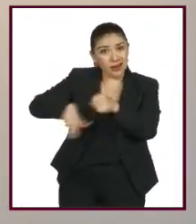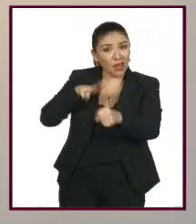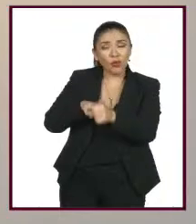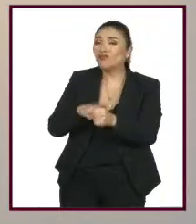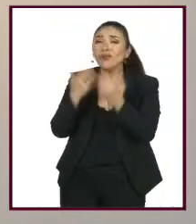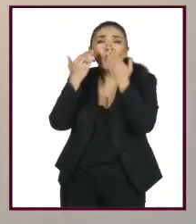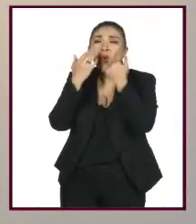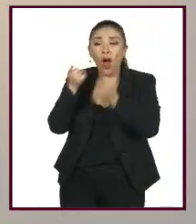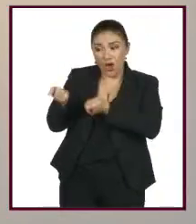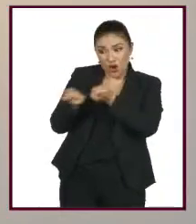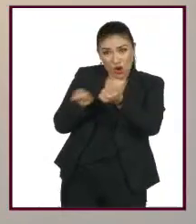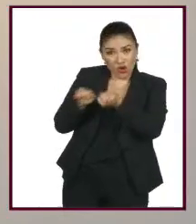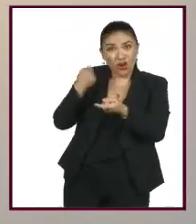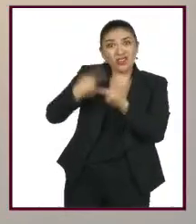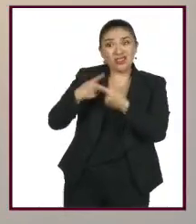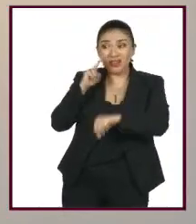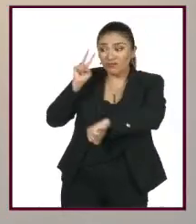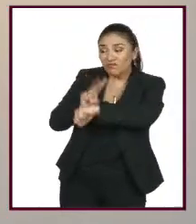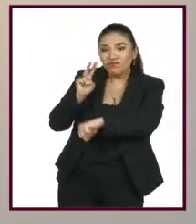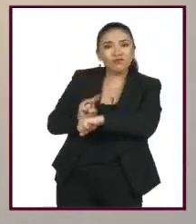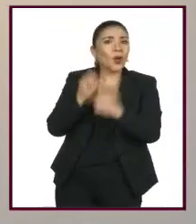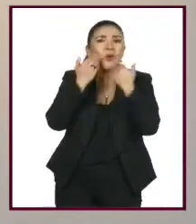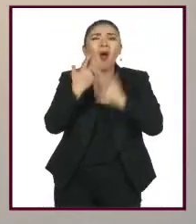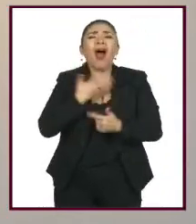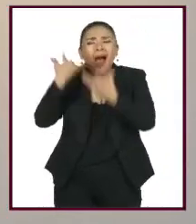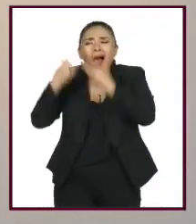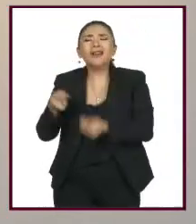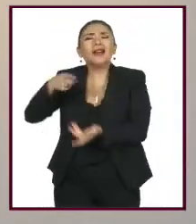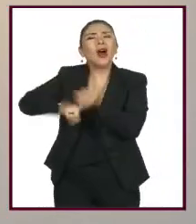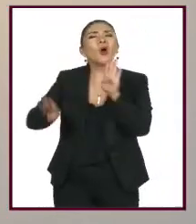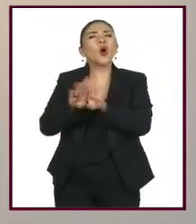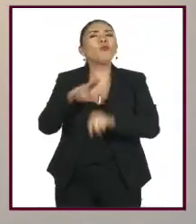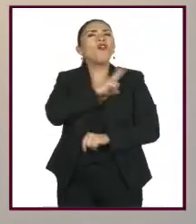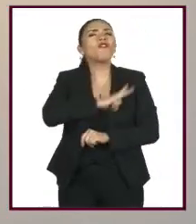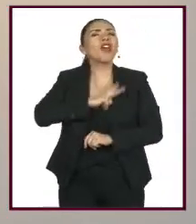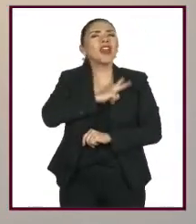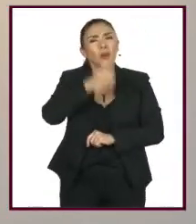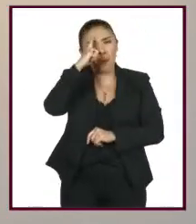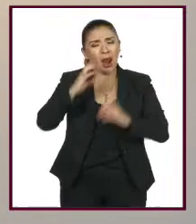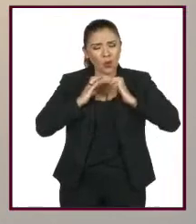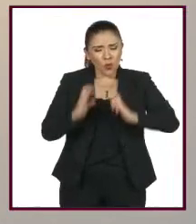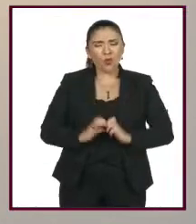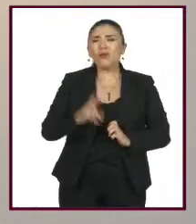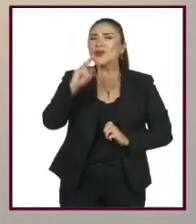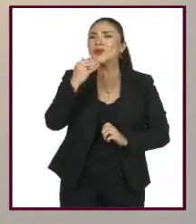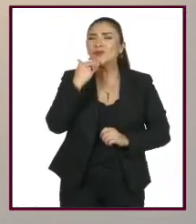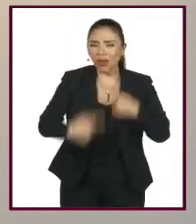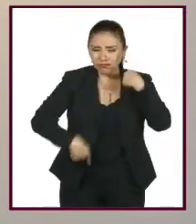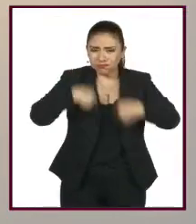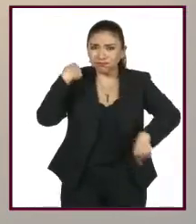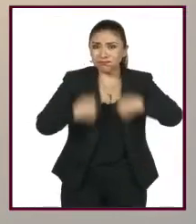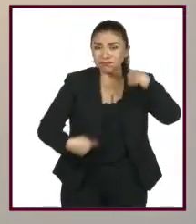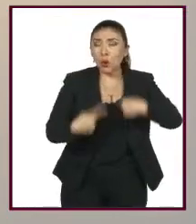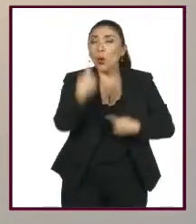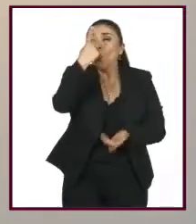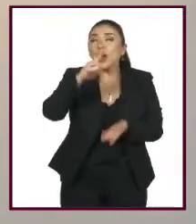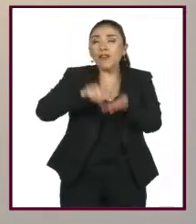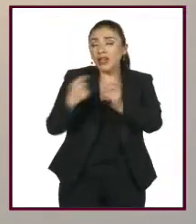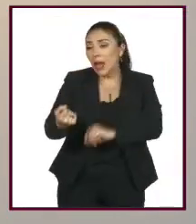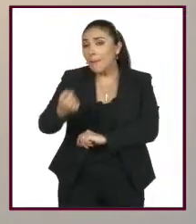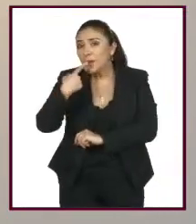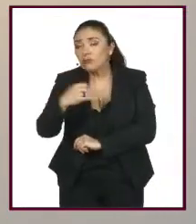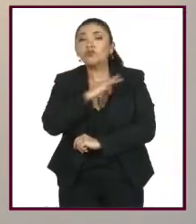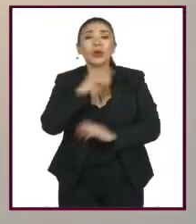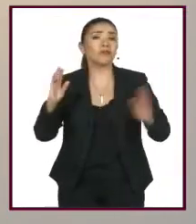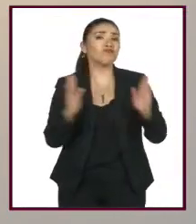que tiene muchas sustancias tóxicas para el organismo, el simple hecho de consumirla en una ocasión puede tener efectos graves, inmediatos